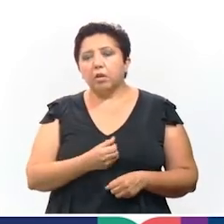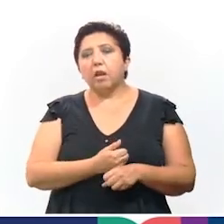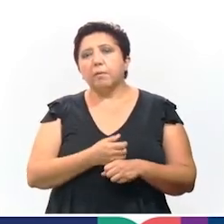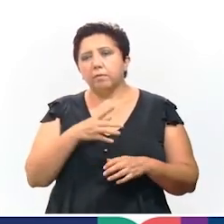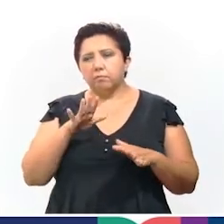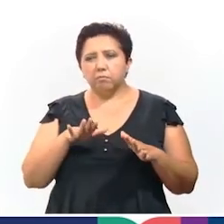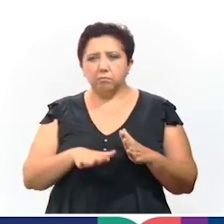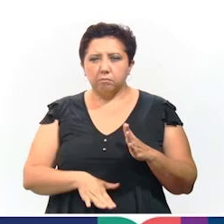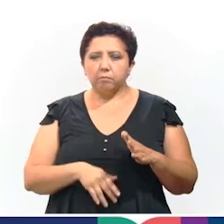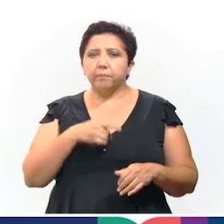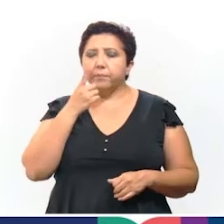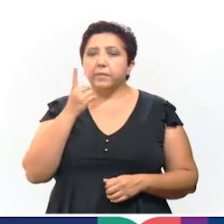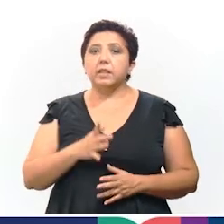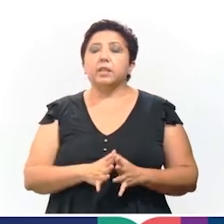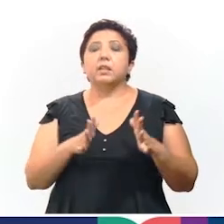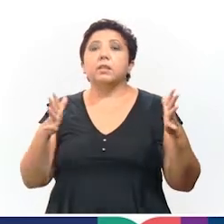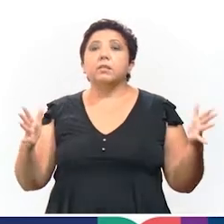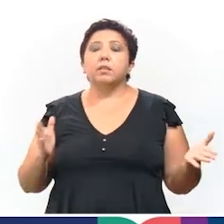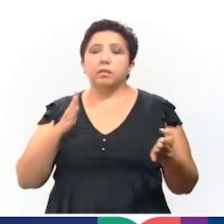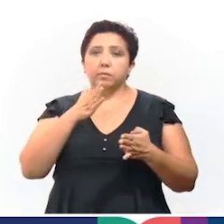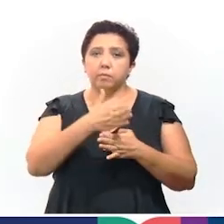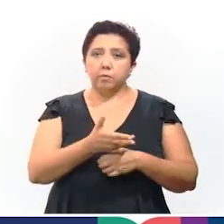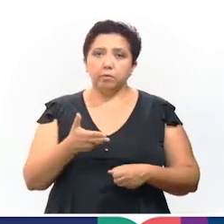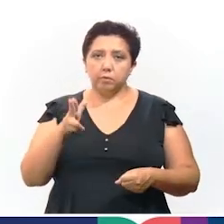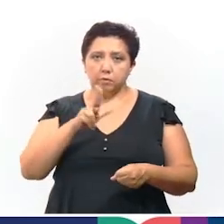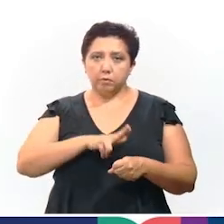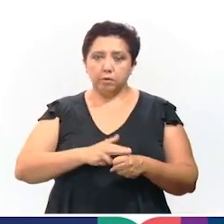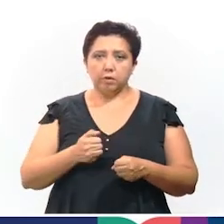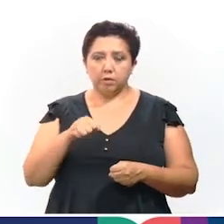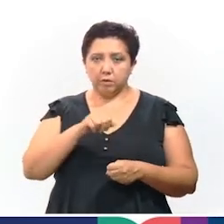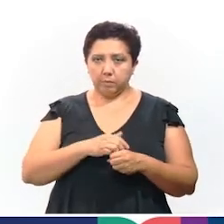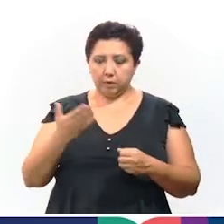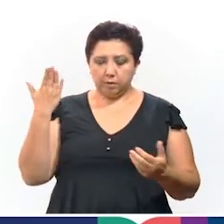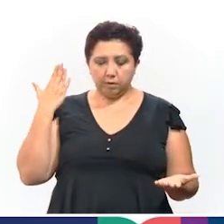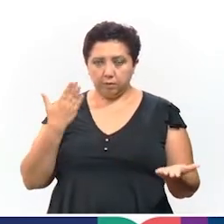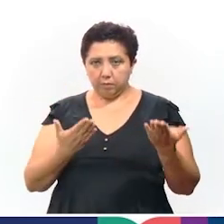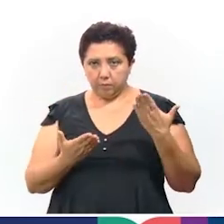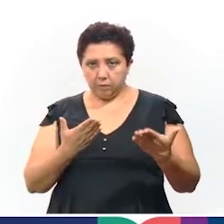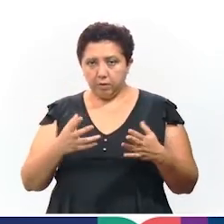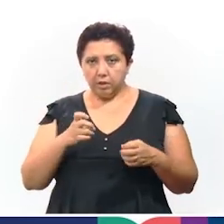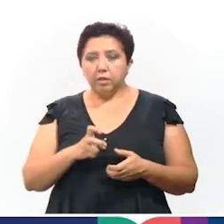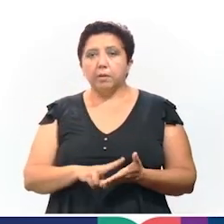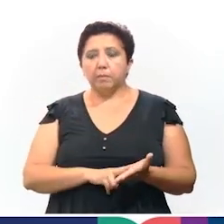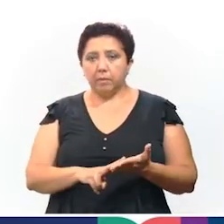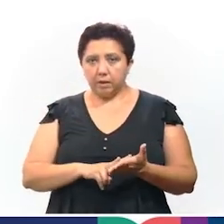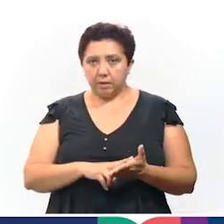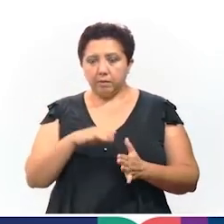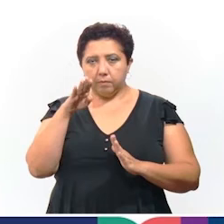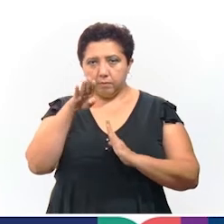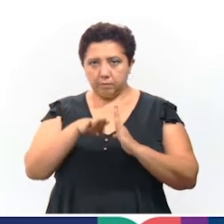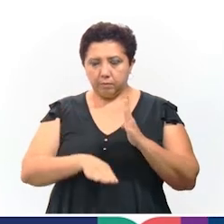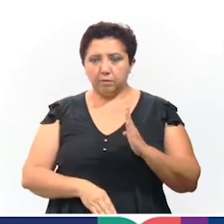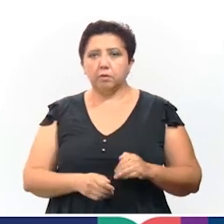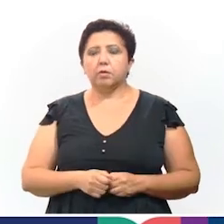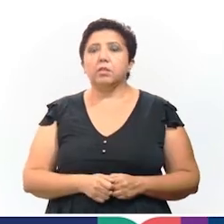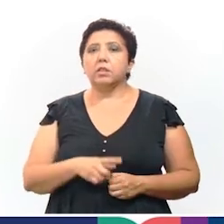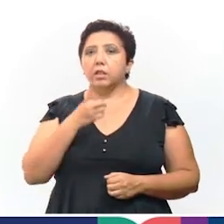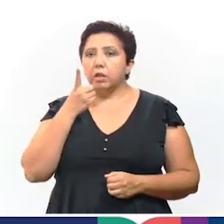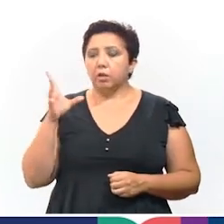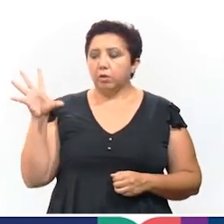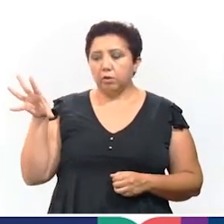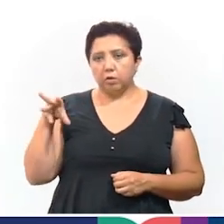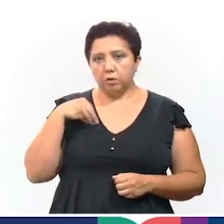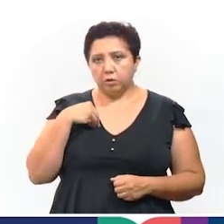en descenso. El incremento en admisiones hospitalarias de la semana con respecto a la anterior está en verde y en descenso. El ritmo